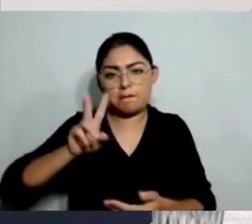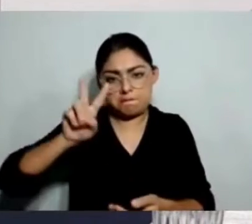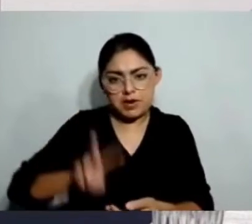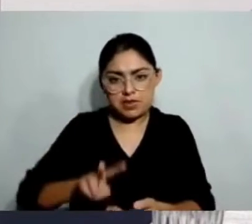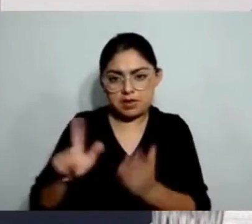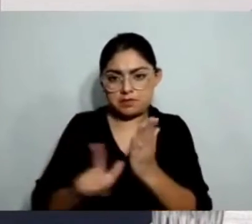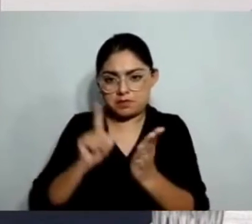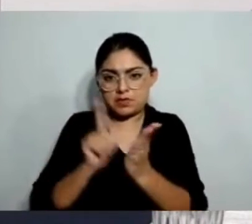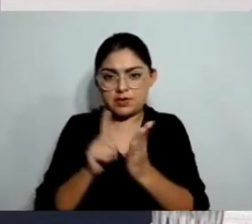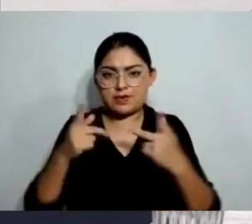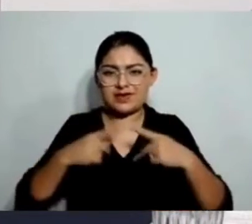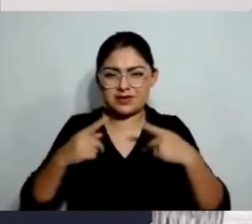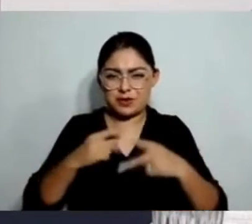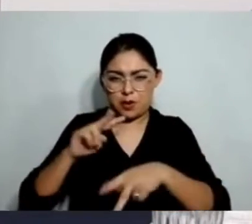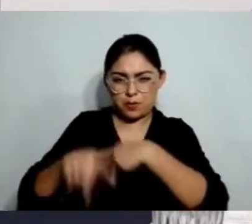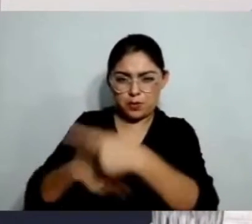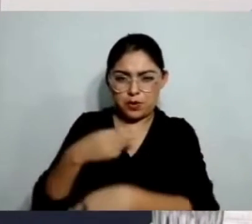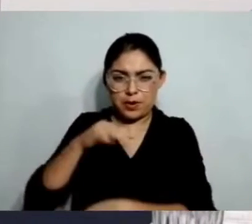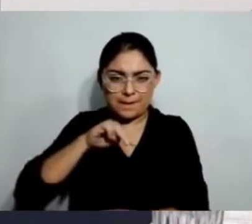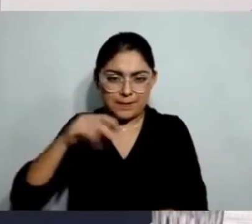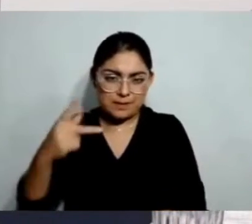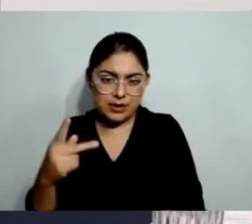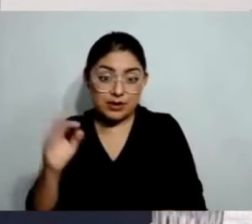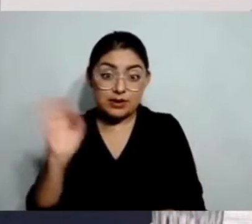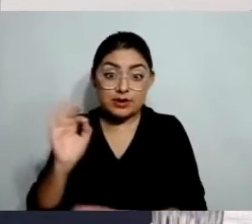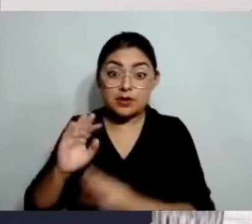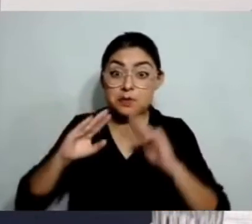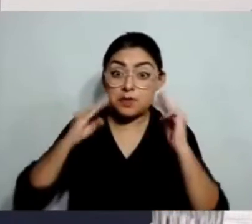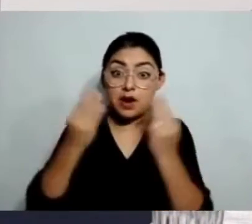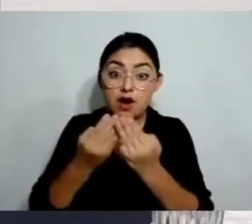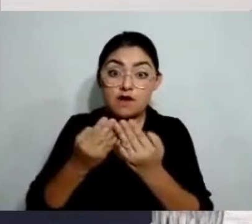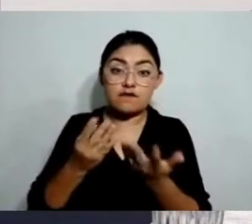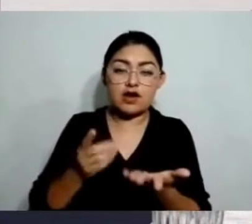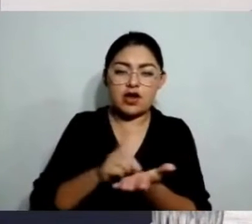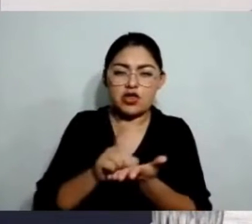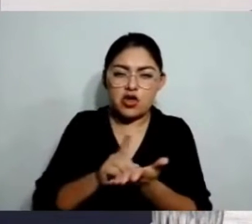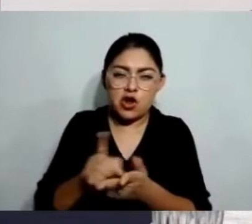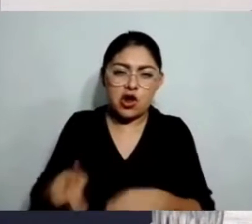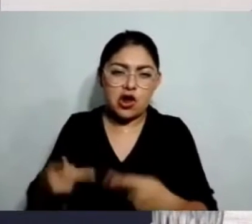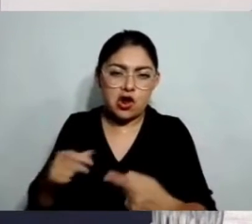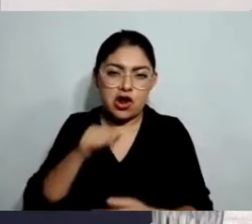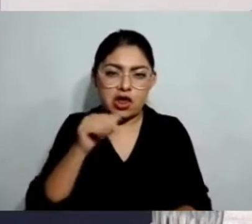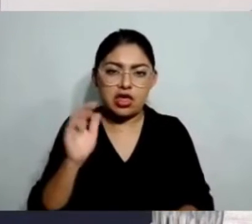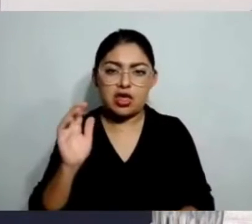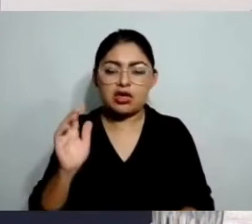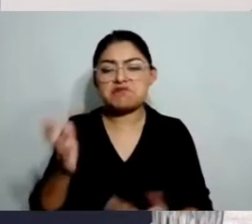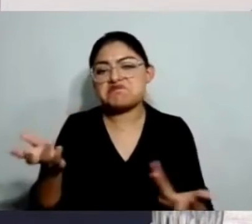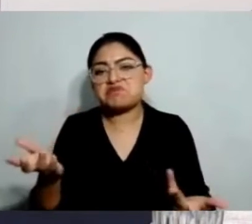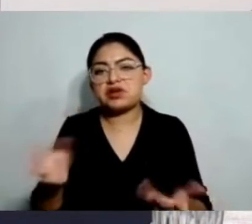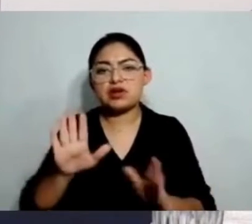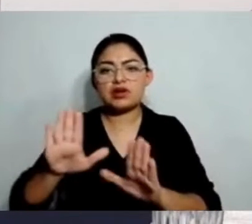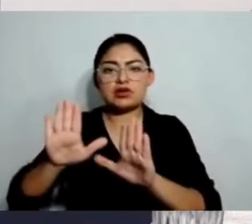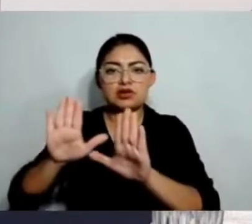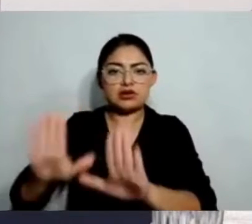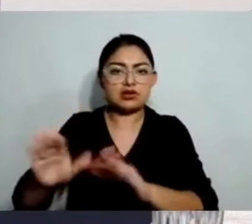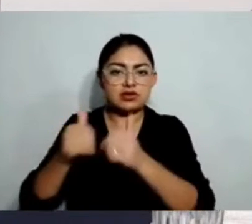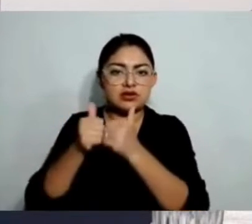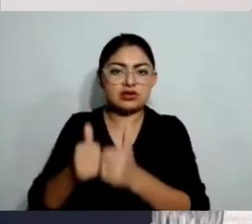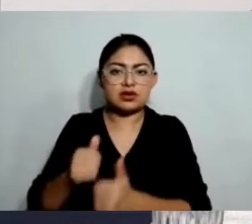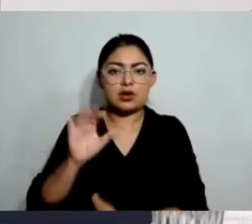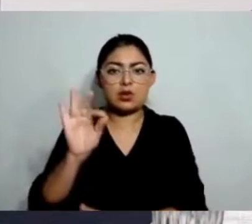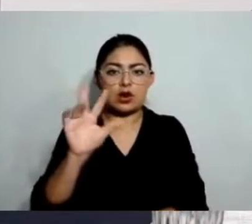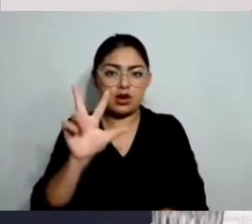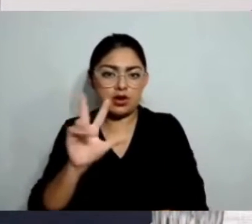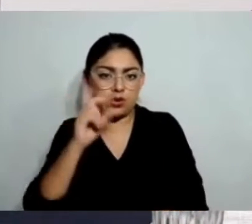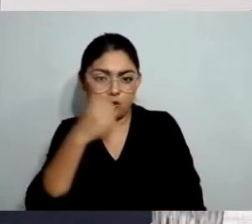y si no implica delincuencia organizada del asunto pues va a estar ahí 48 horas porque hay facultad